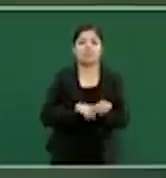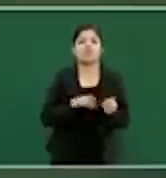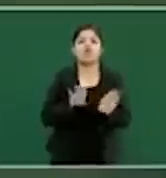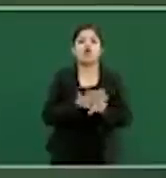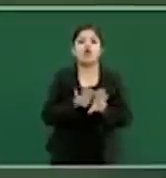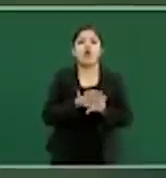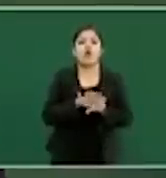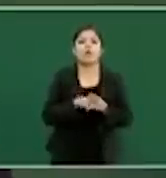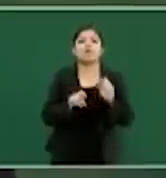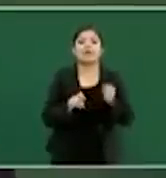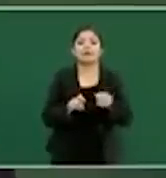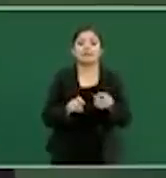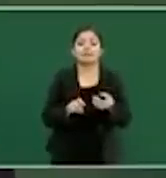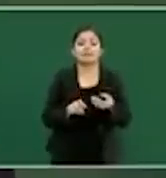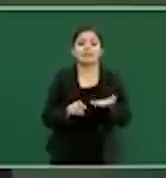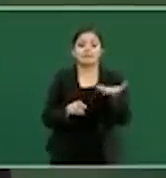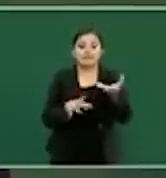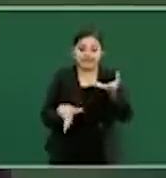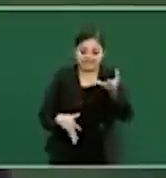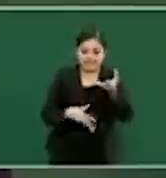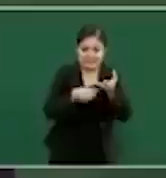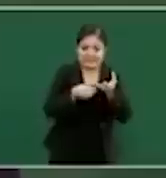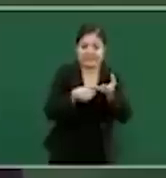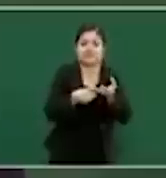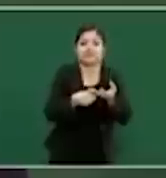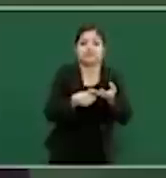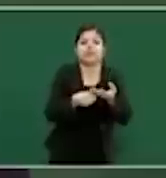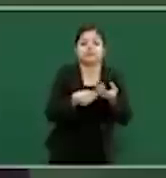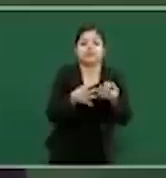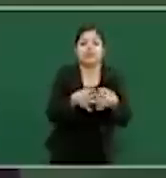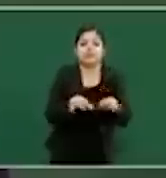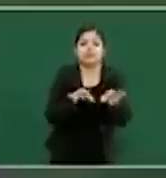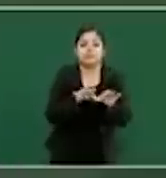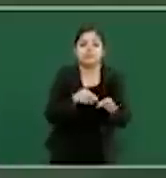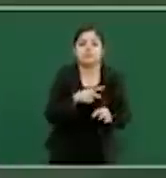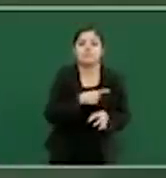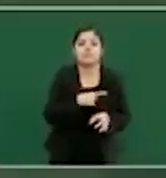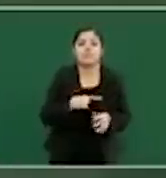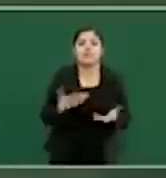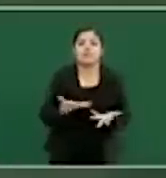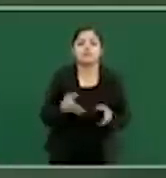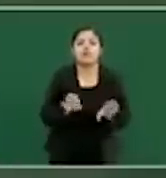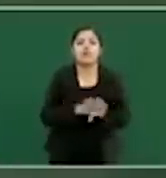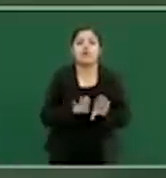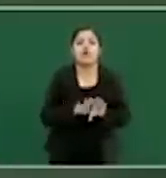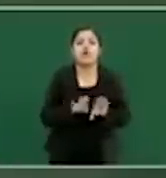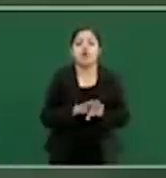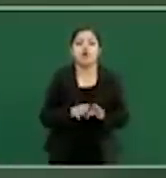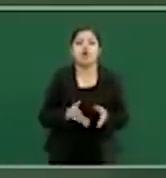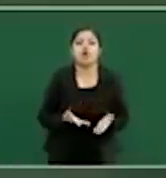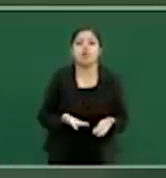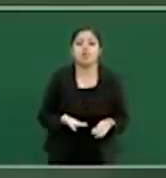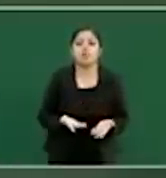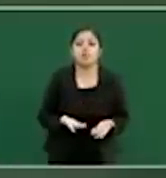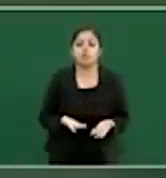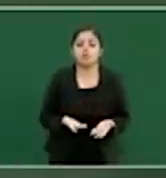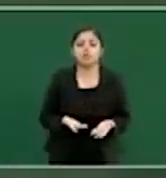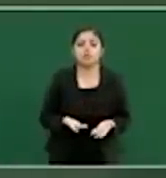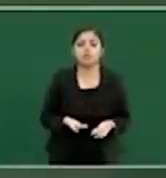complementario el que se haga una especie de